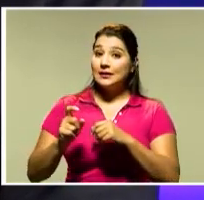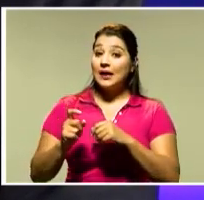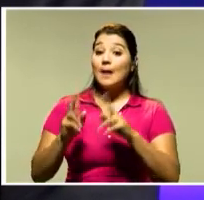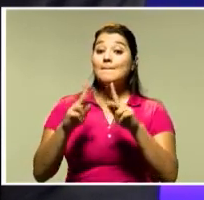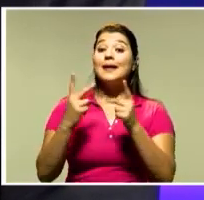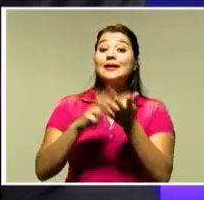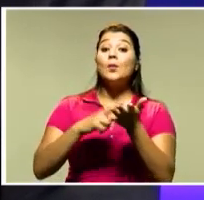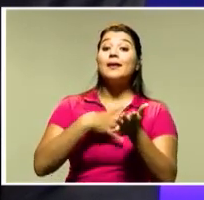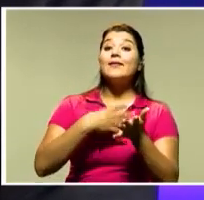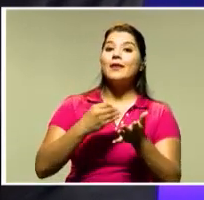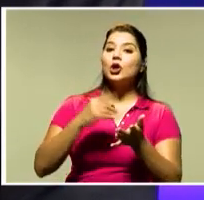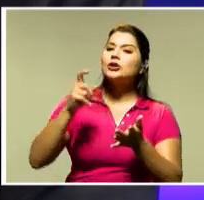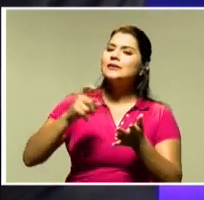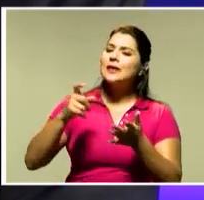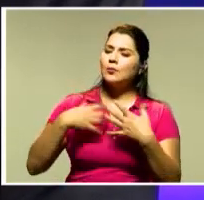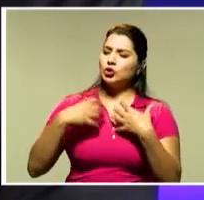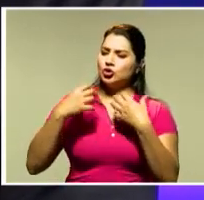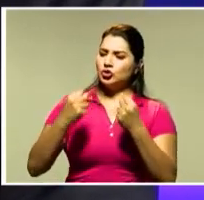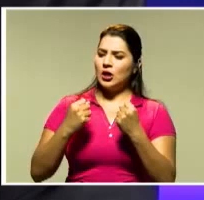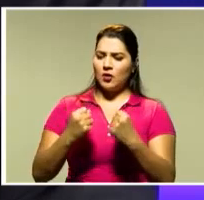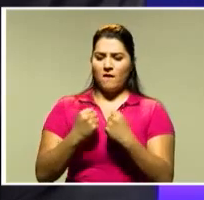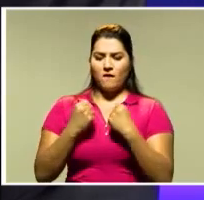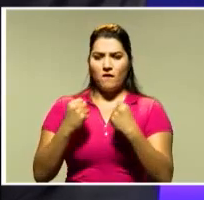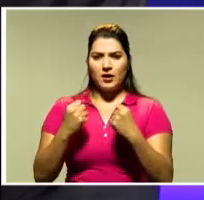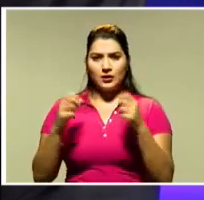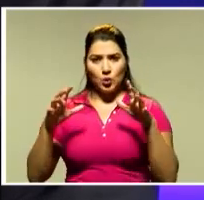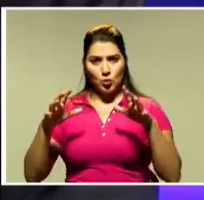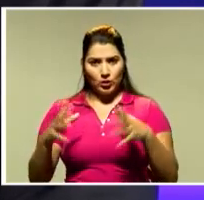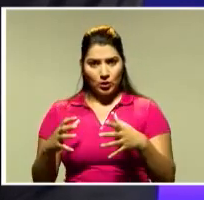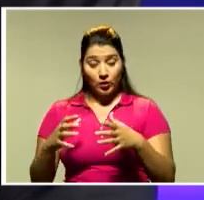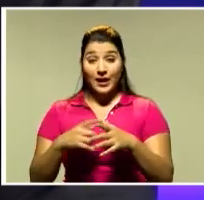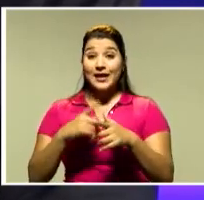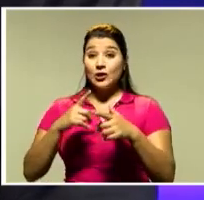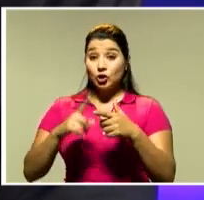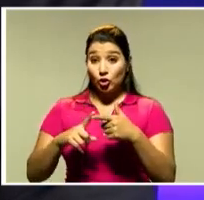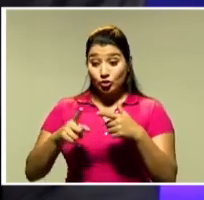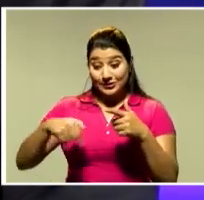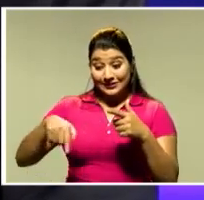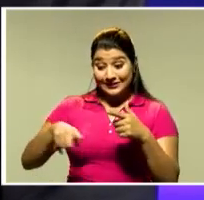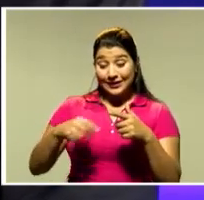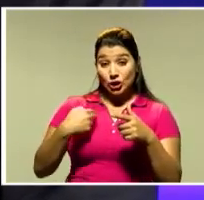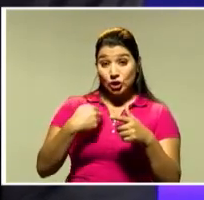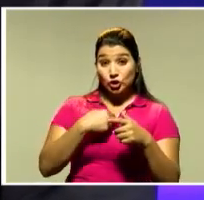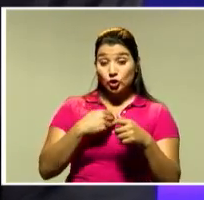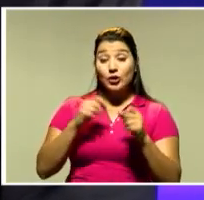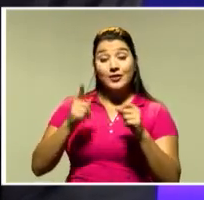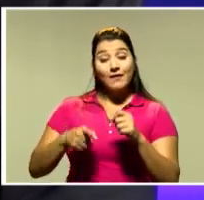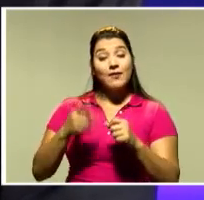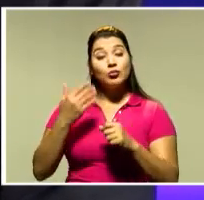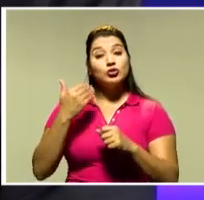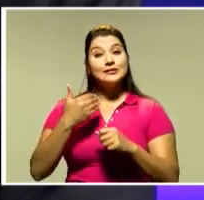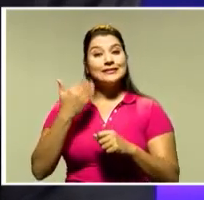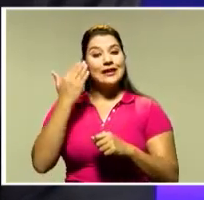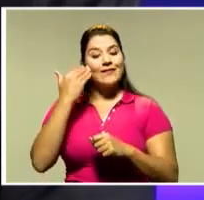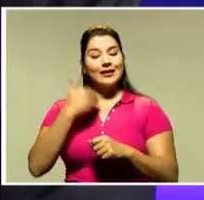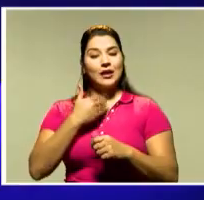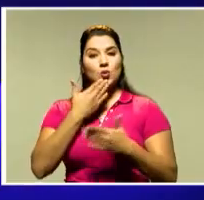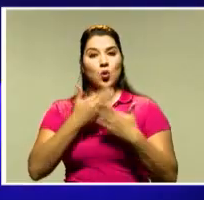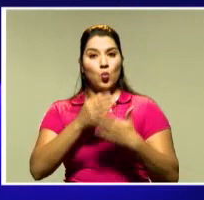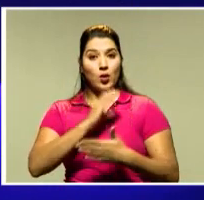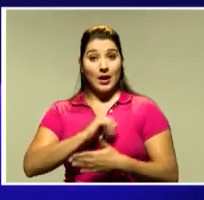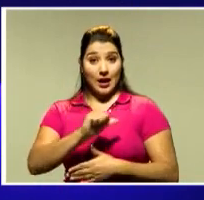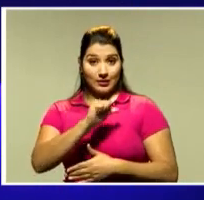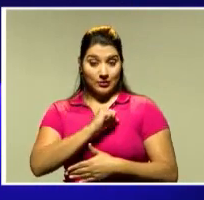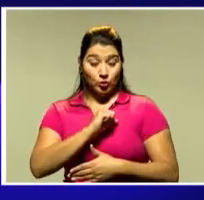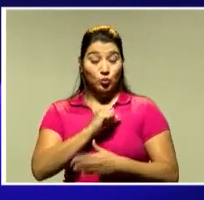una liberación sana, es una liberación fuerte, es una liberación unida. Y entonces los actores que estamos ahí tenemos que saber comportarnos.